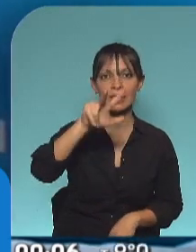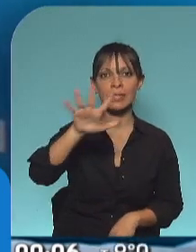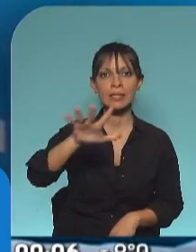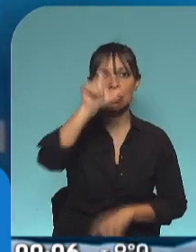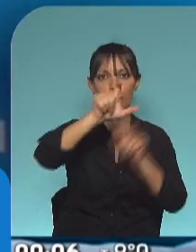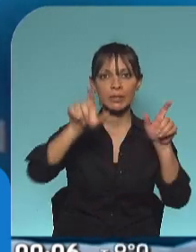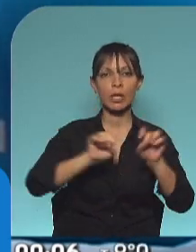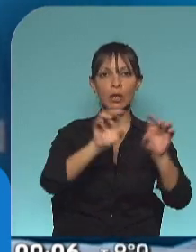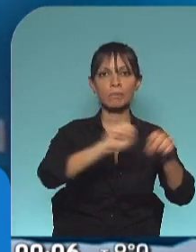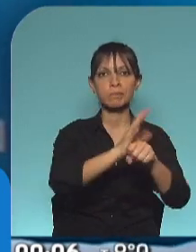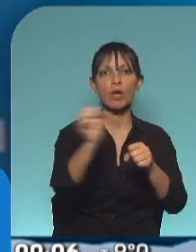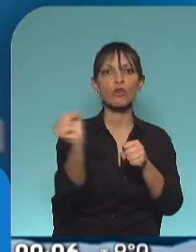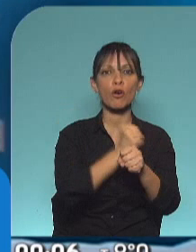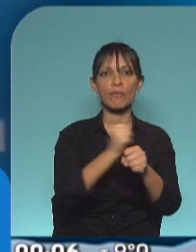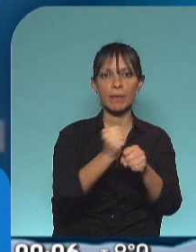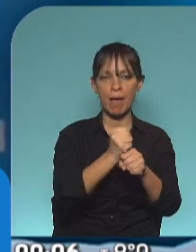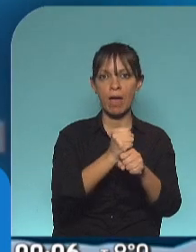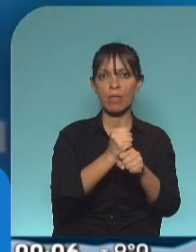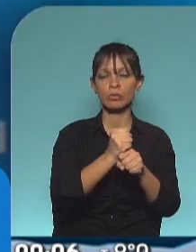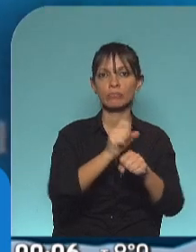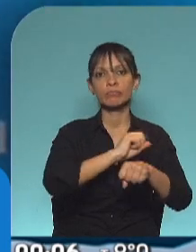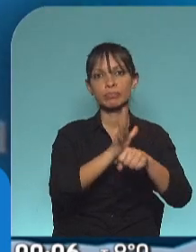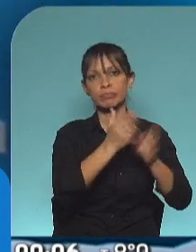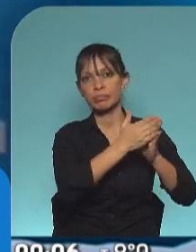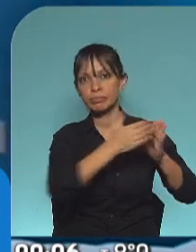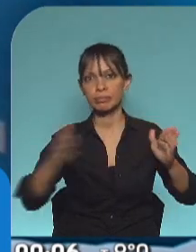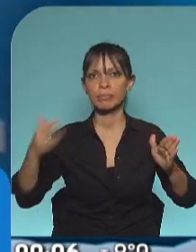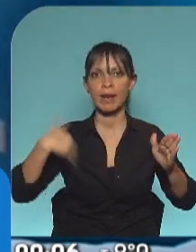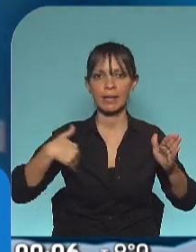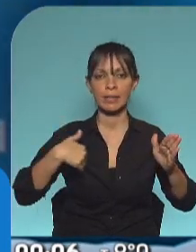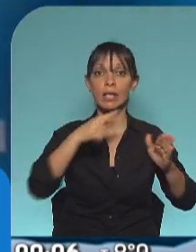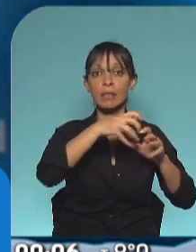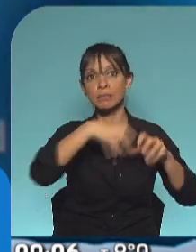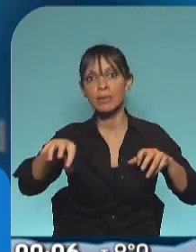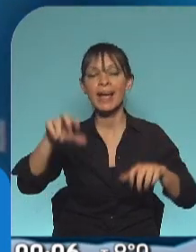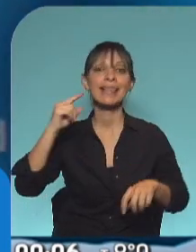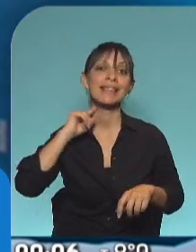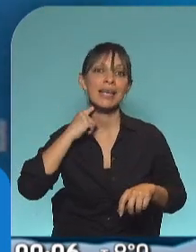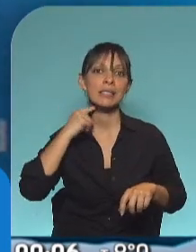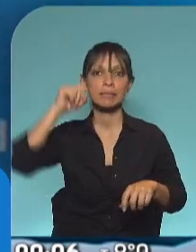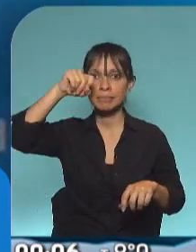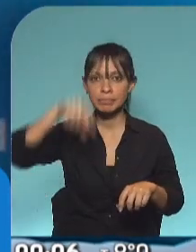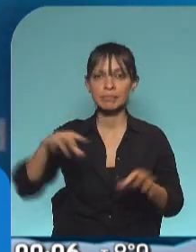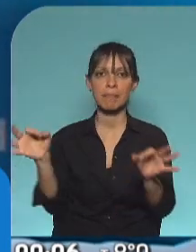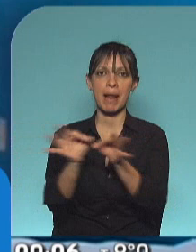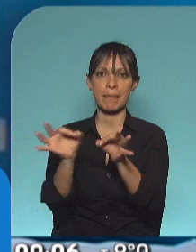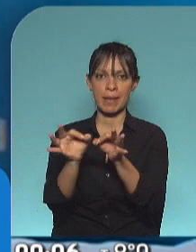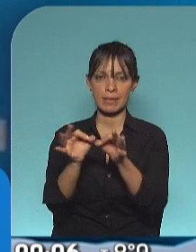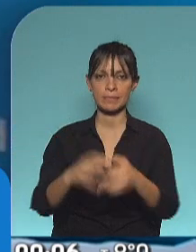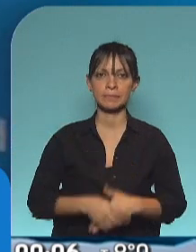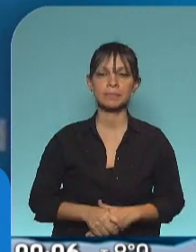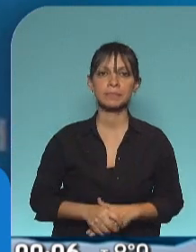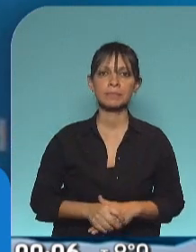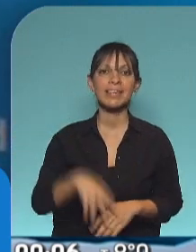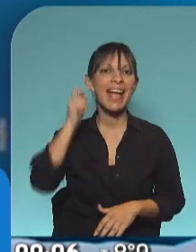417.735 casos confirmados en el transcurso de la pandemia en nuestro país, 13 de los cuales se encuentran en nuestras Islas Malvinas. La